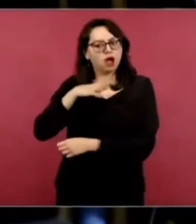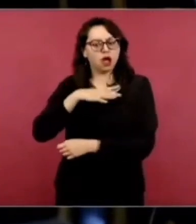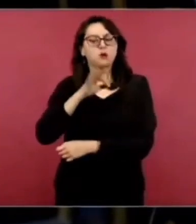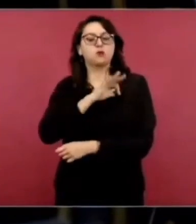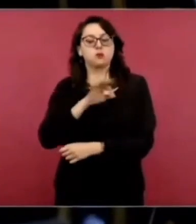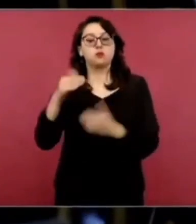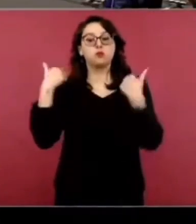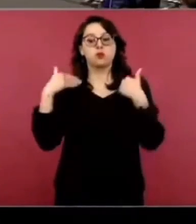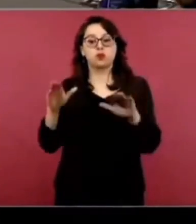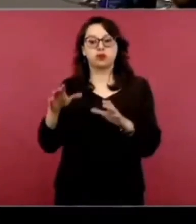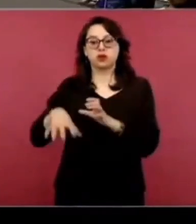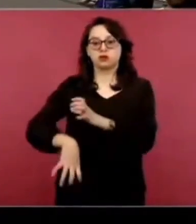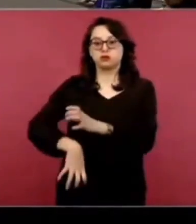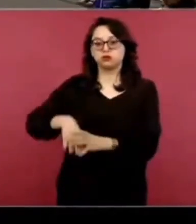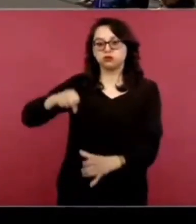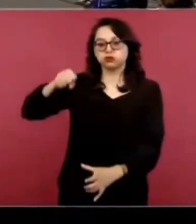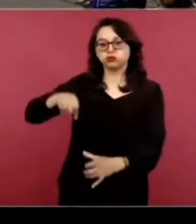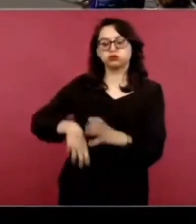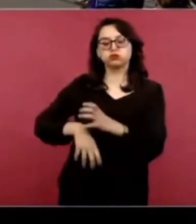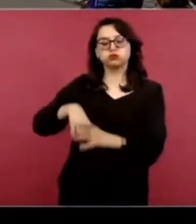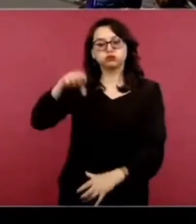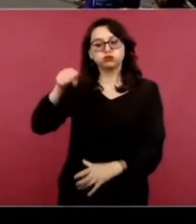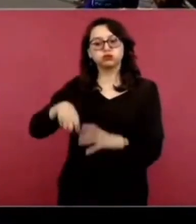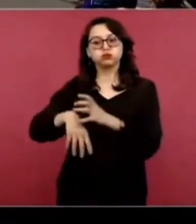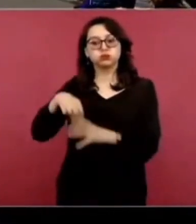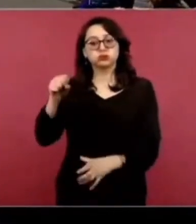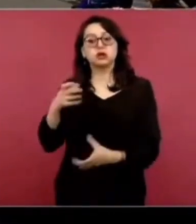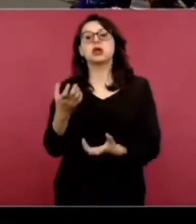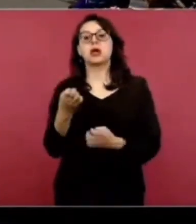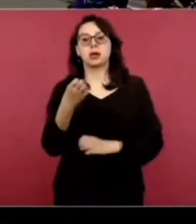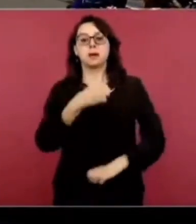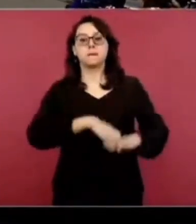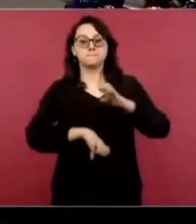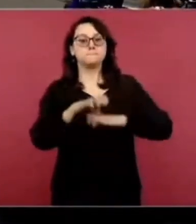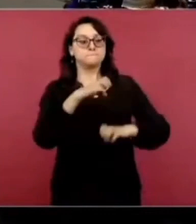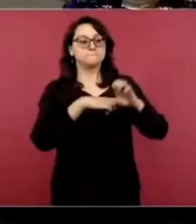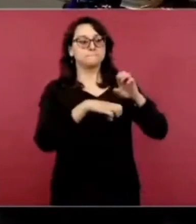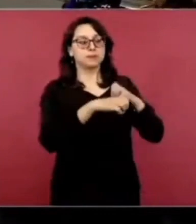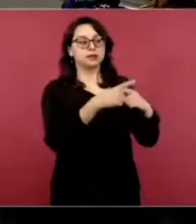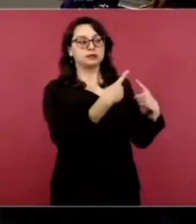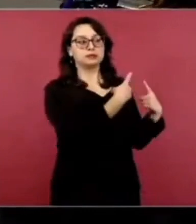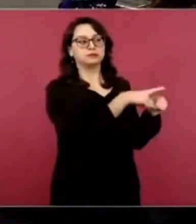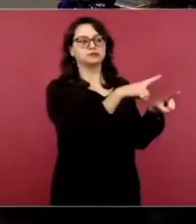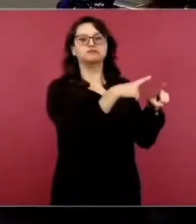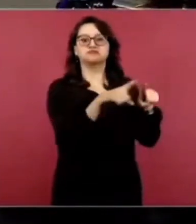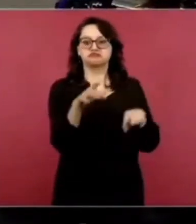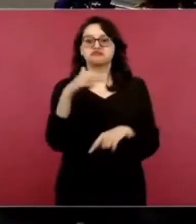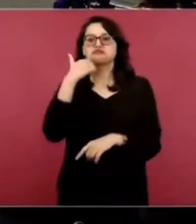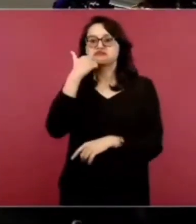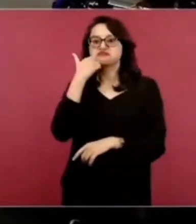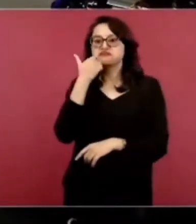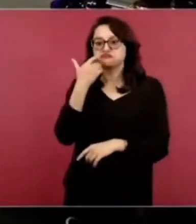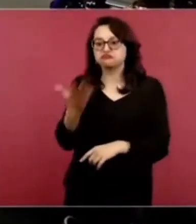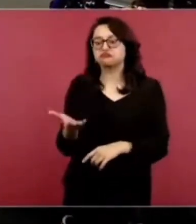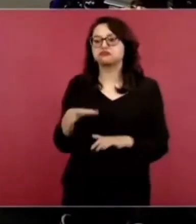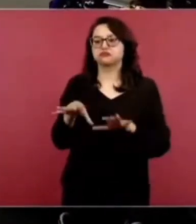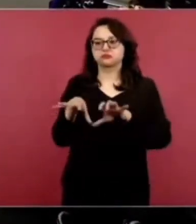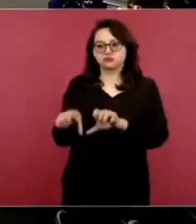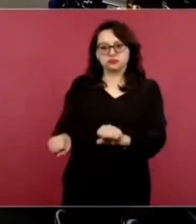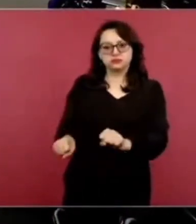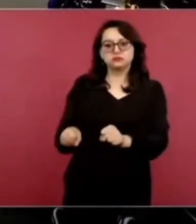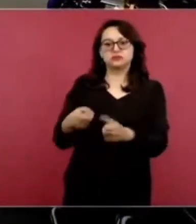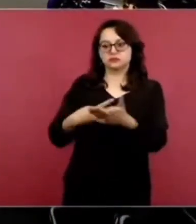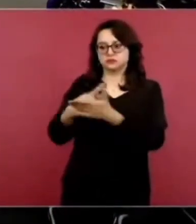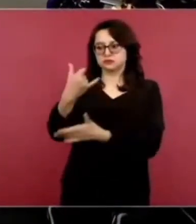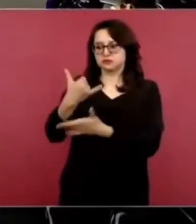ayer algo del tema. Hay un grupo de empresarios que incluso está buscando retomar este acueducto,